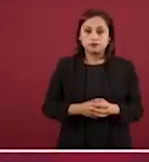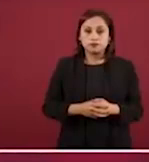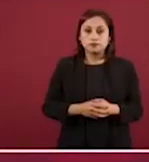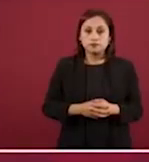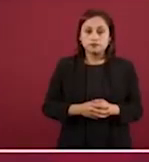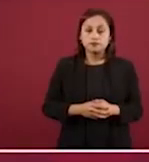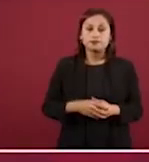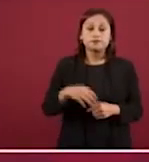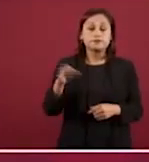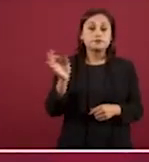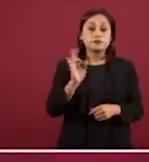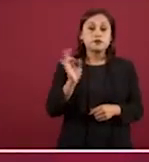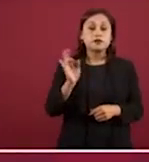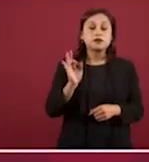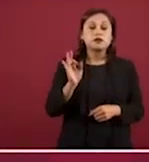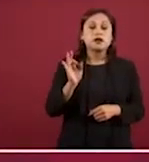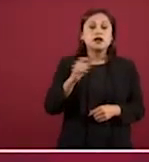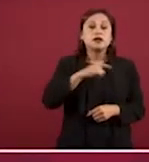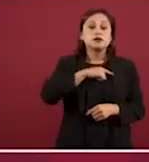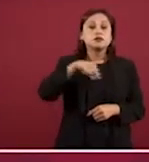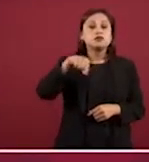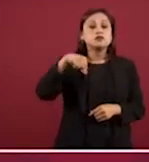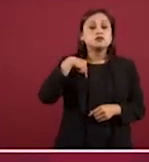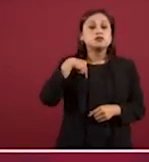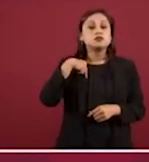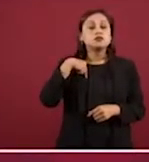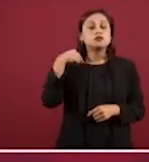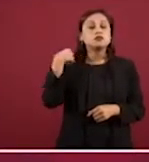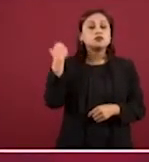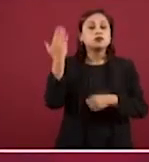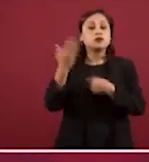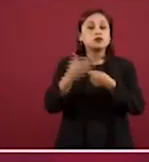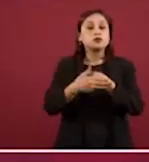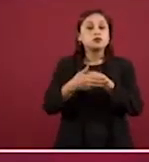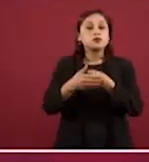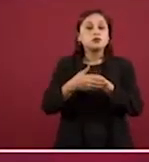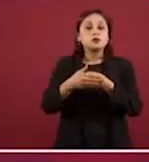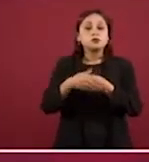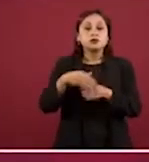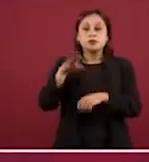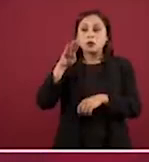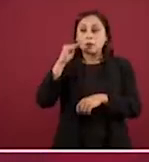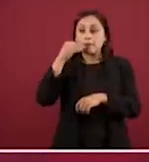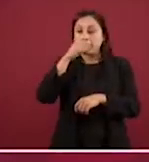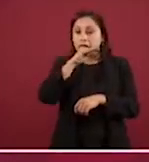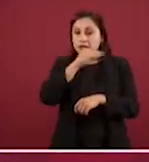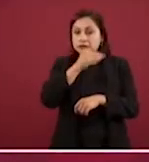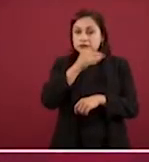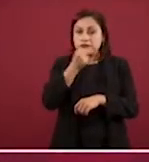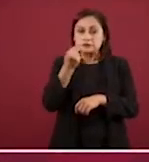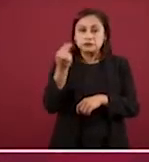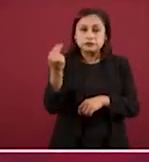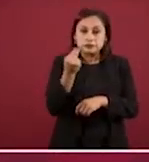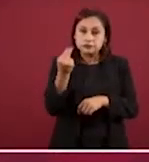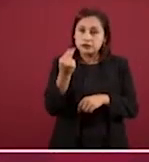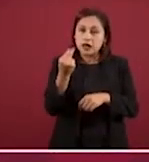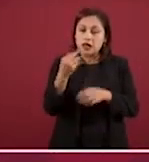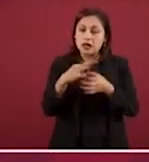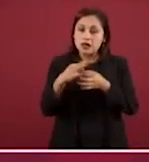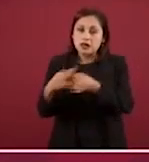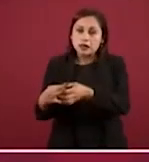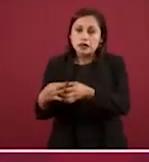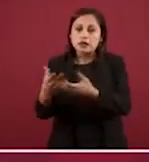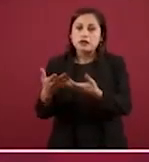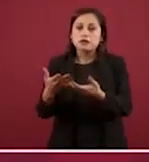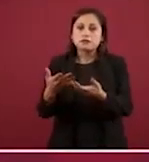la dependencia en maíz, porque es una contradicción, como si